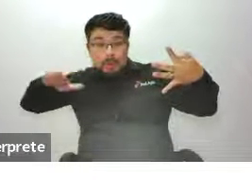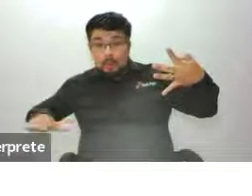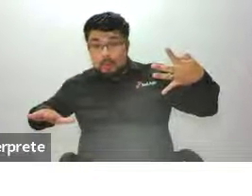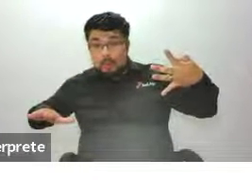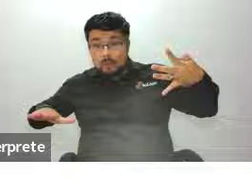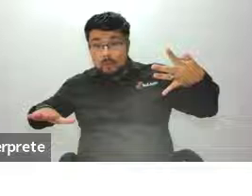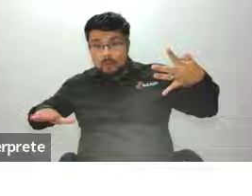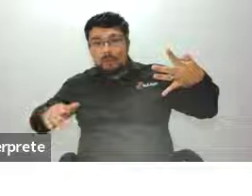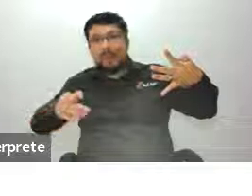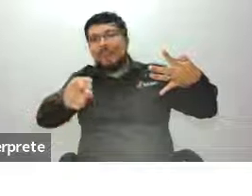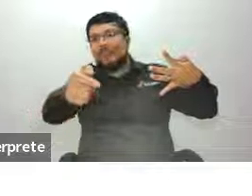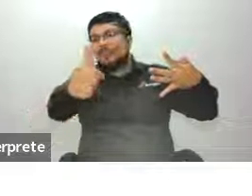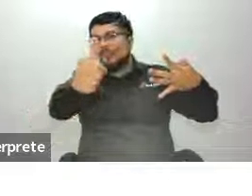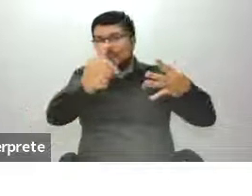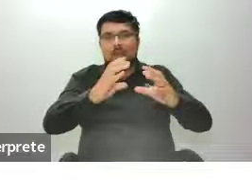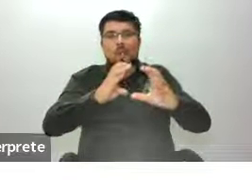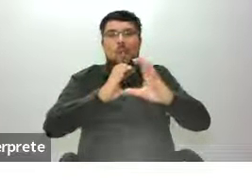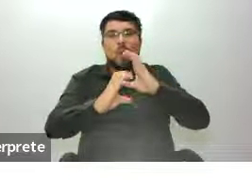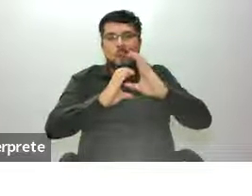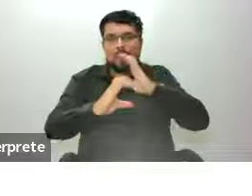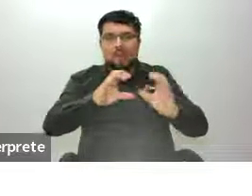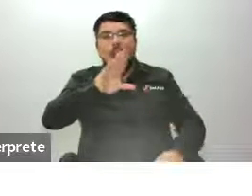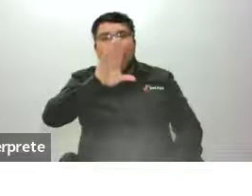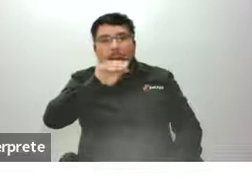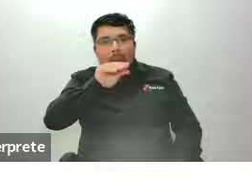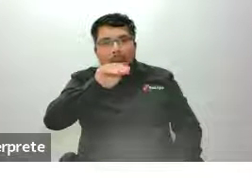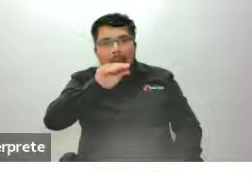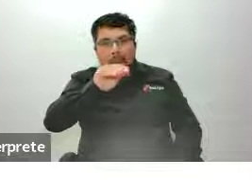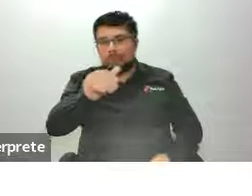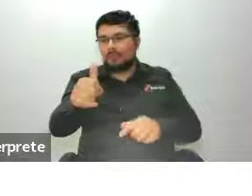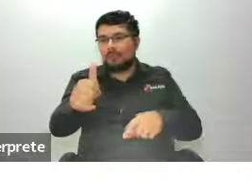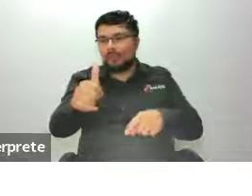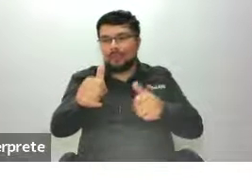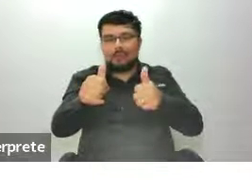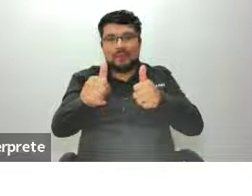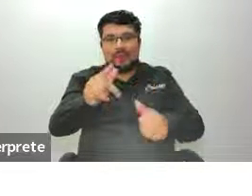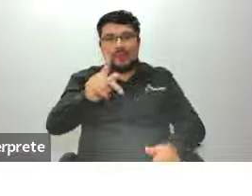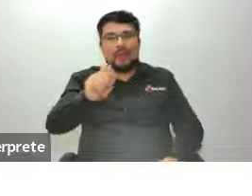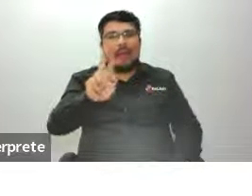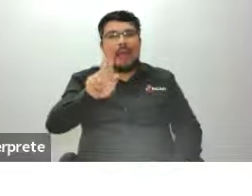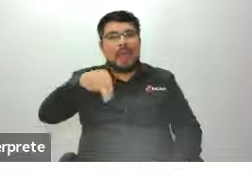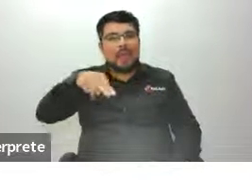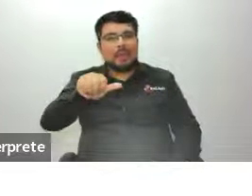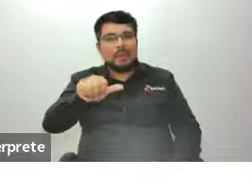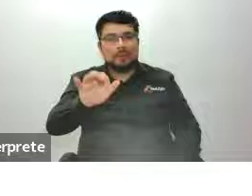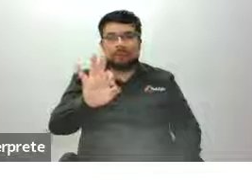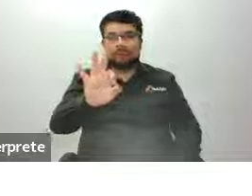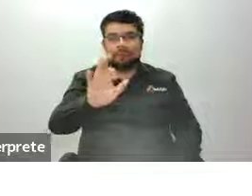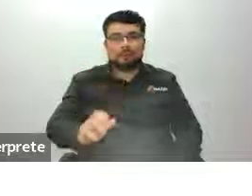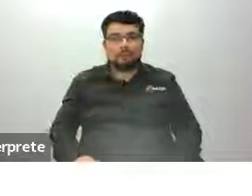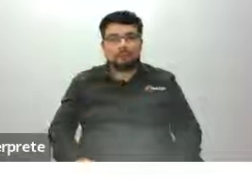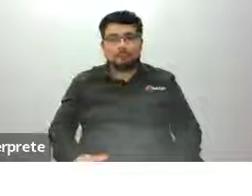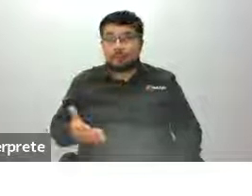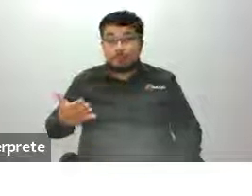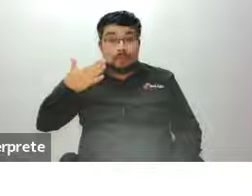muy bien, la comunicación en el habla, en el Karina Godoy. Bueno, la gran dificultad que